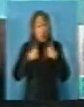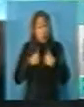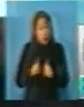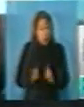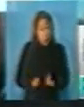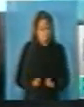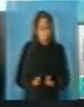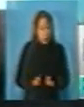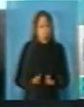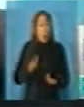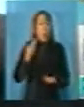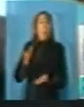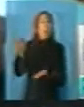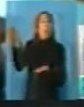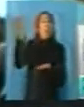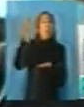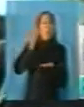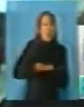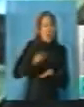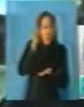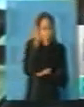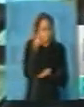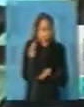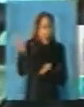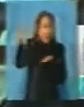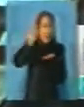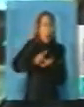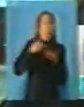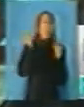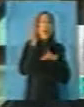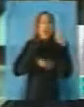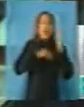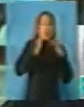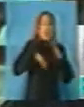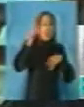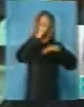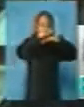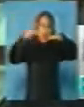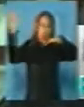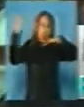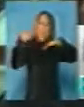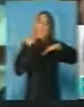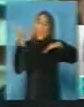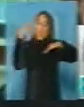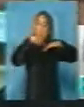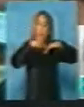estoy solicitando un empréstito para un parque solar, se va a empezar a